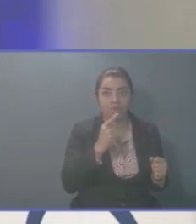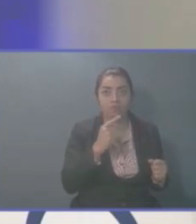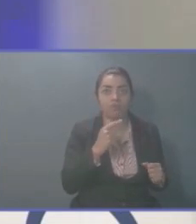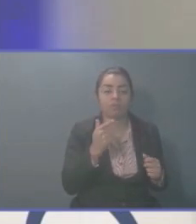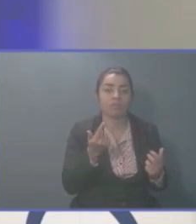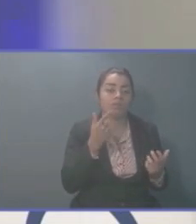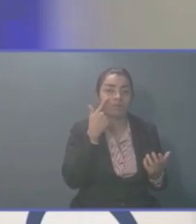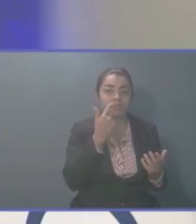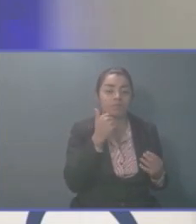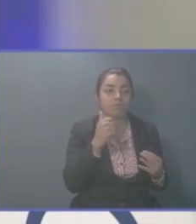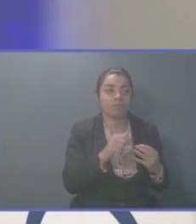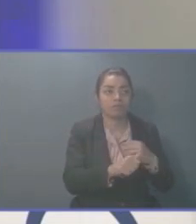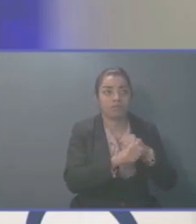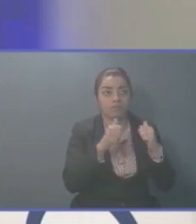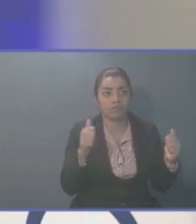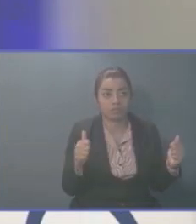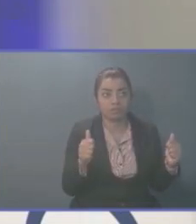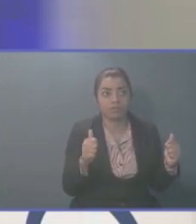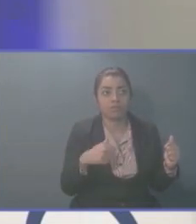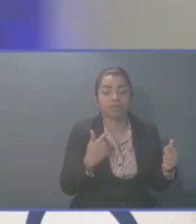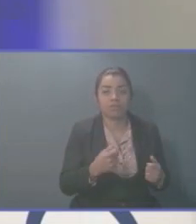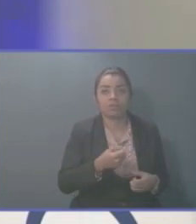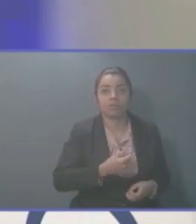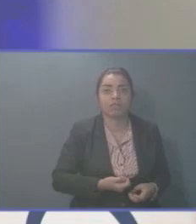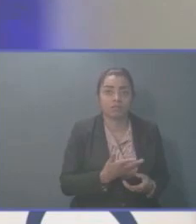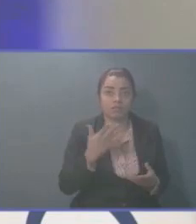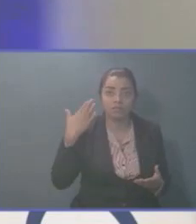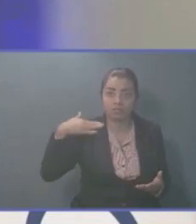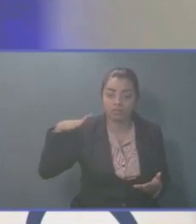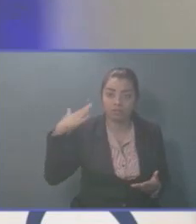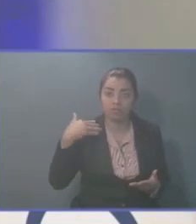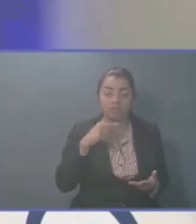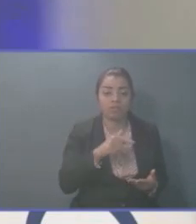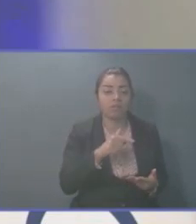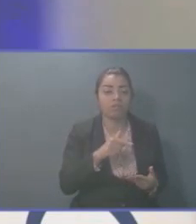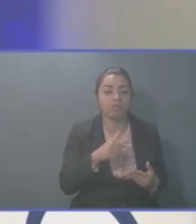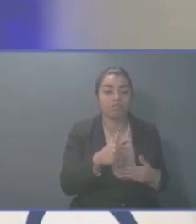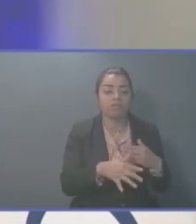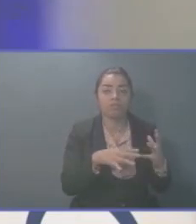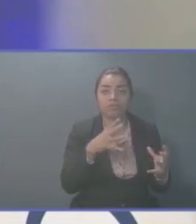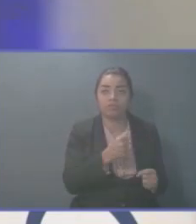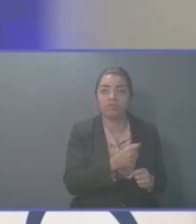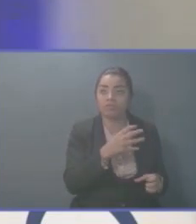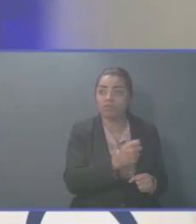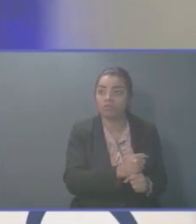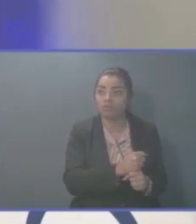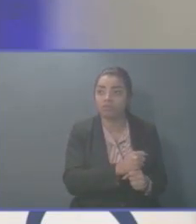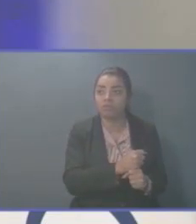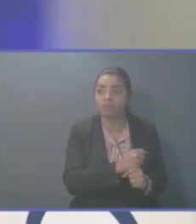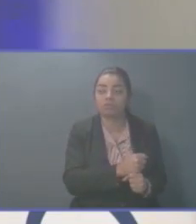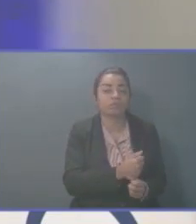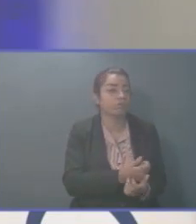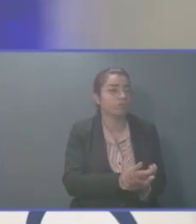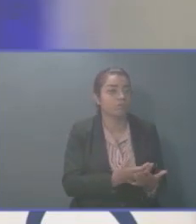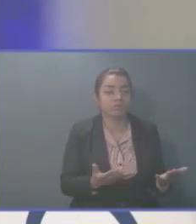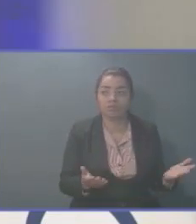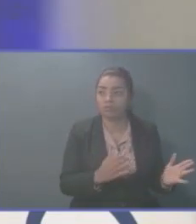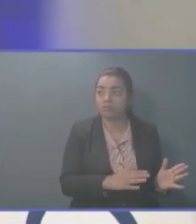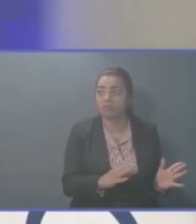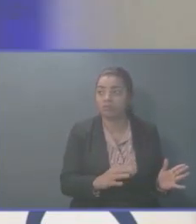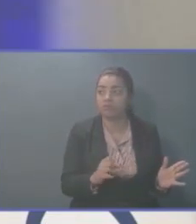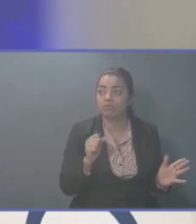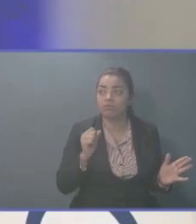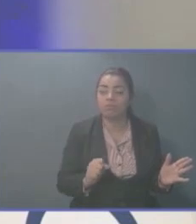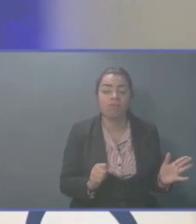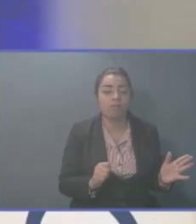a tempranas horas, como lo digo, empezamos a experimentar ese tipo de acoso, y por lo tanto no estábamos bajo una